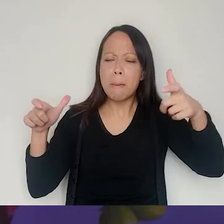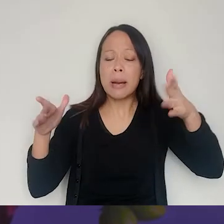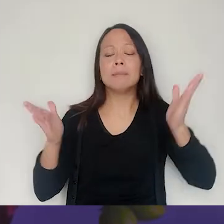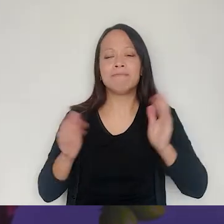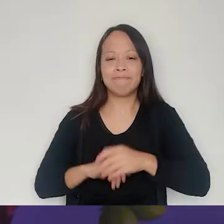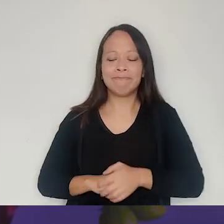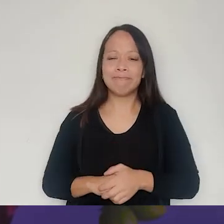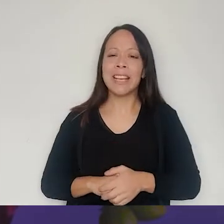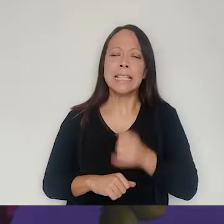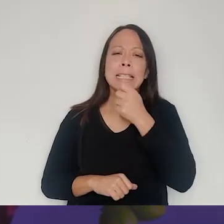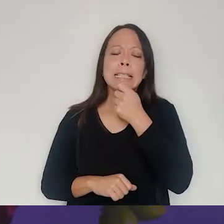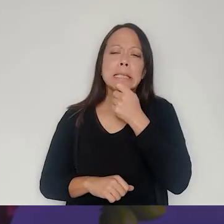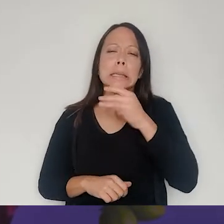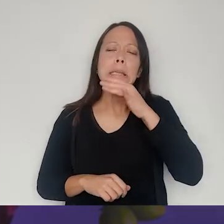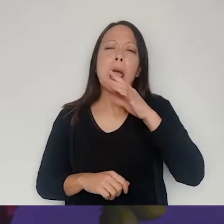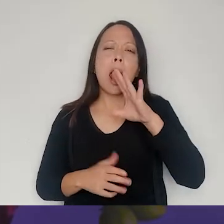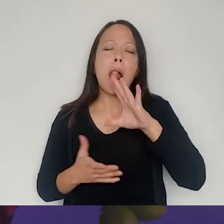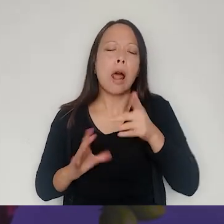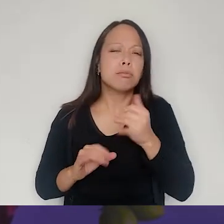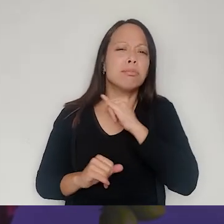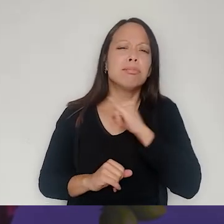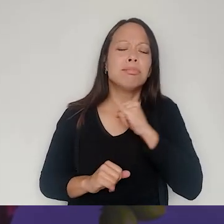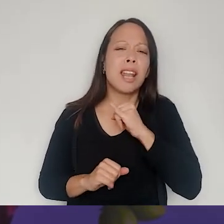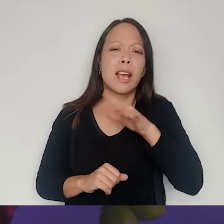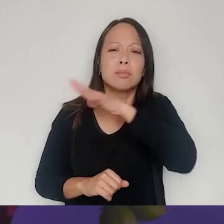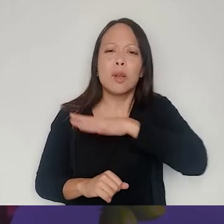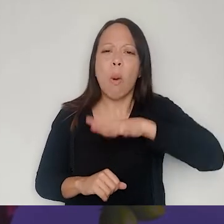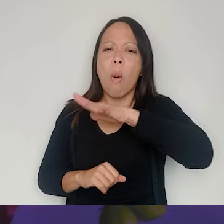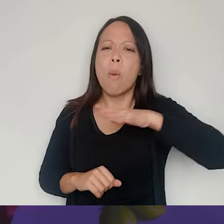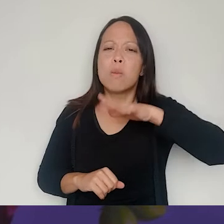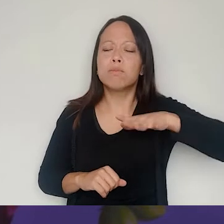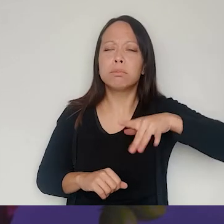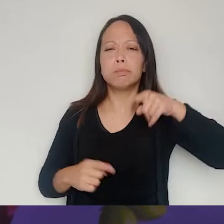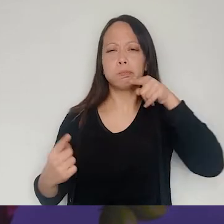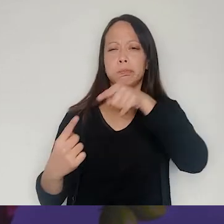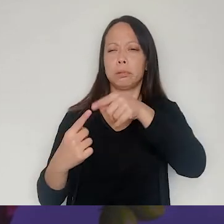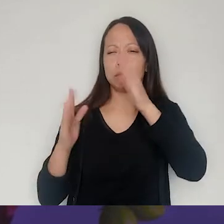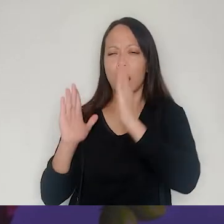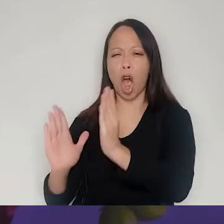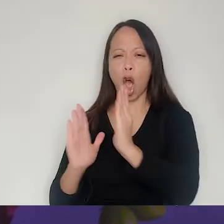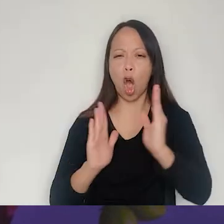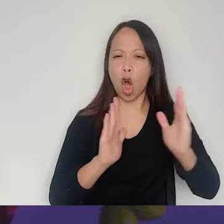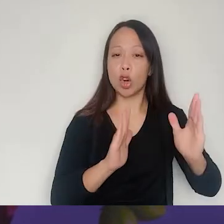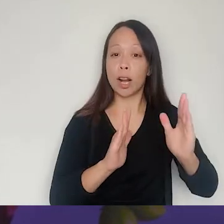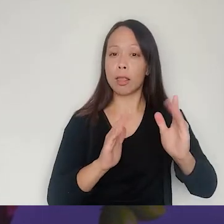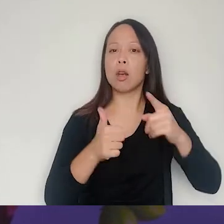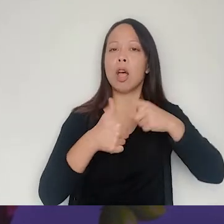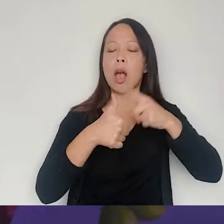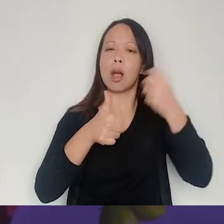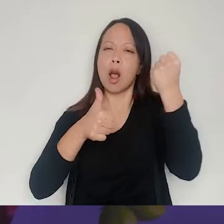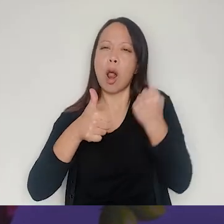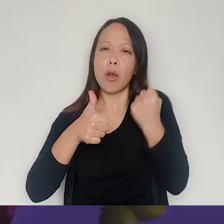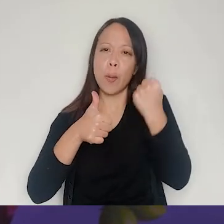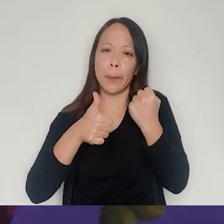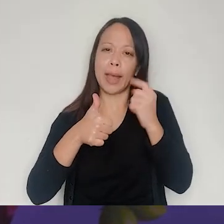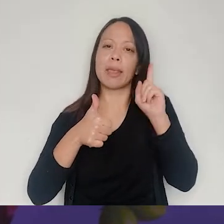las apreciaciones negativas sobre su situación en ámbitos concretos, nos dábamos cuenta de que era muy reseñable la situación económica, pero